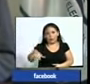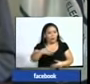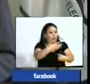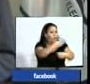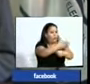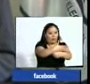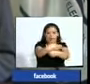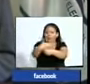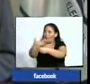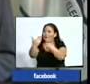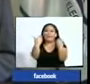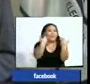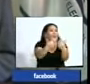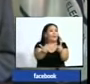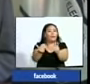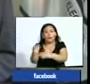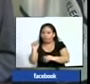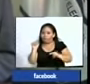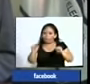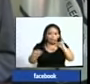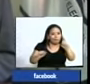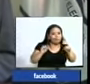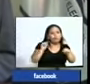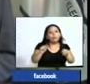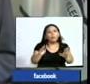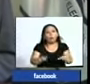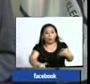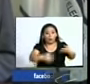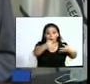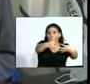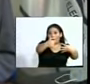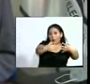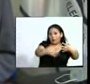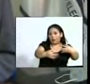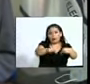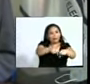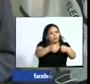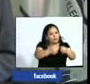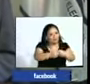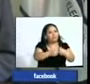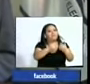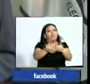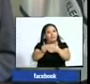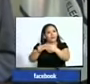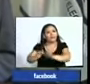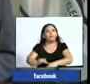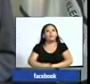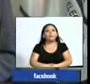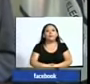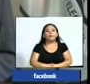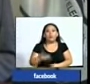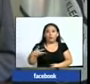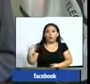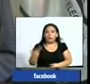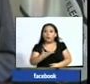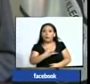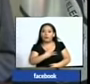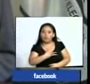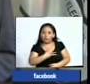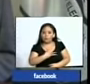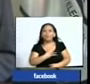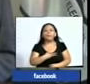partidos por diferentes infracciones a la ley electoral. Obviamente de que nosotros quisiéramos